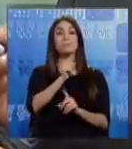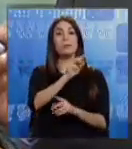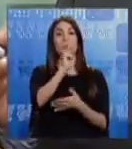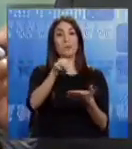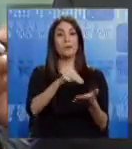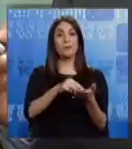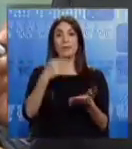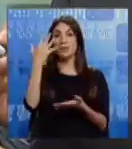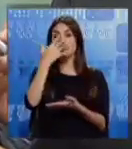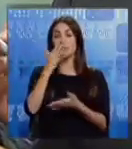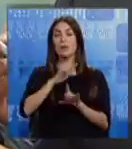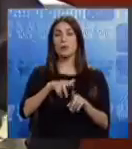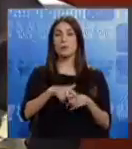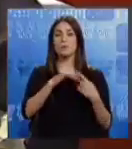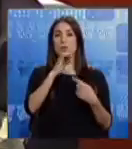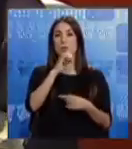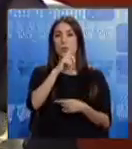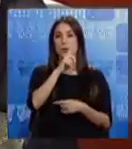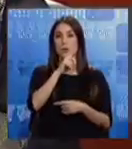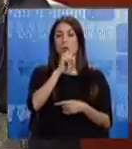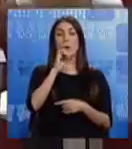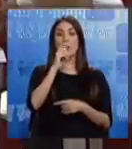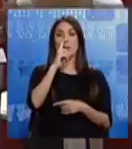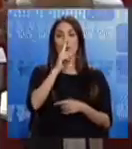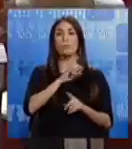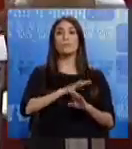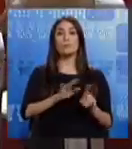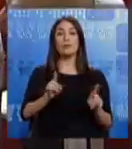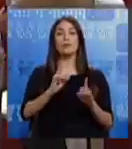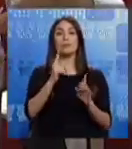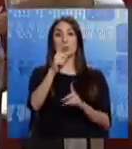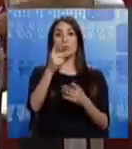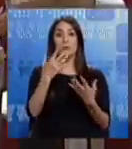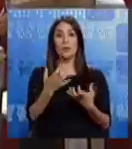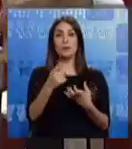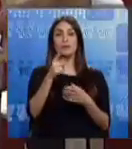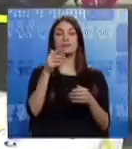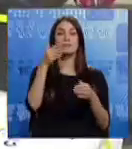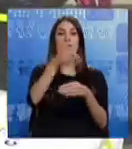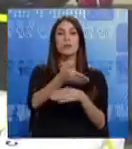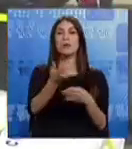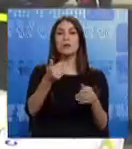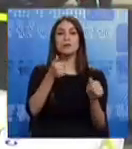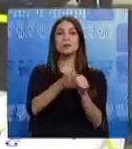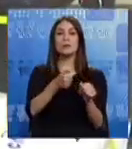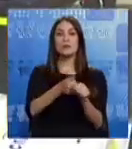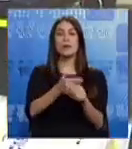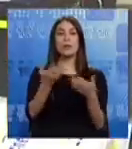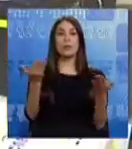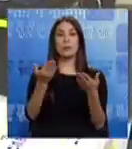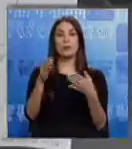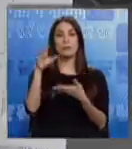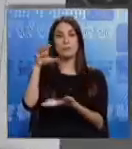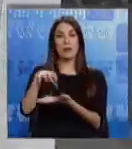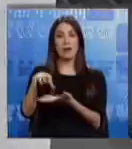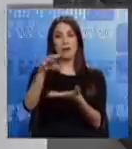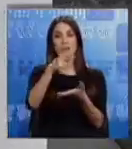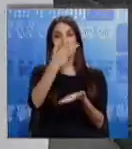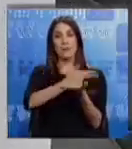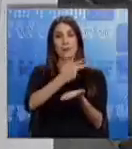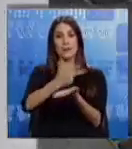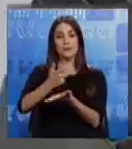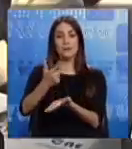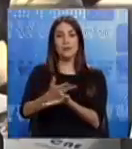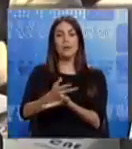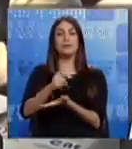sismo empezó en el mes de julio. Si aún usted desea realizar este trámite, puede acercarse a los puntos ubicados en las plazas, terminales